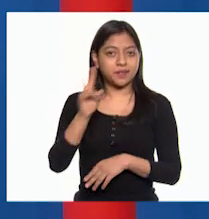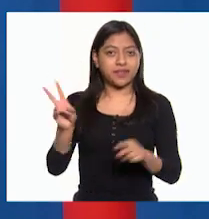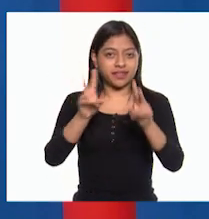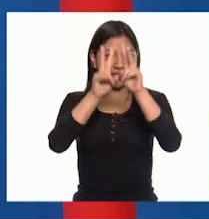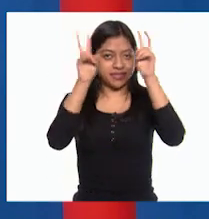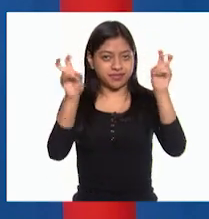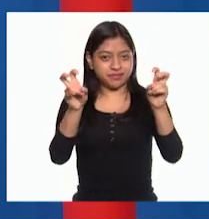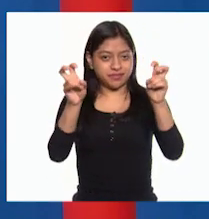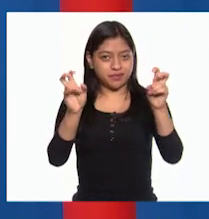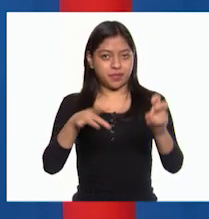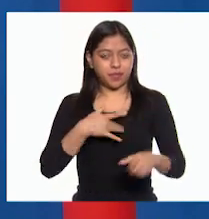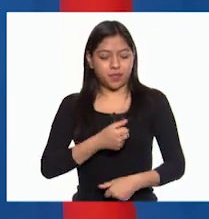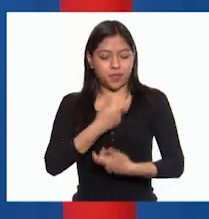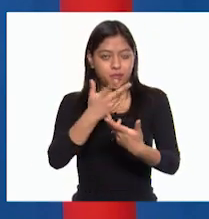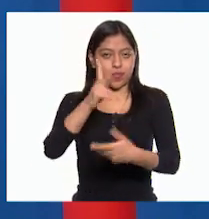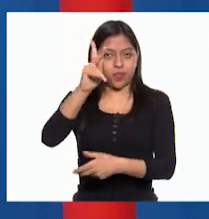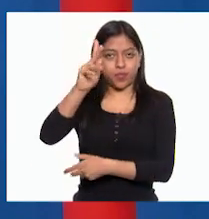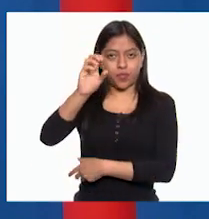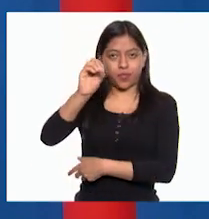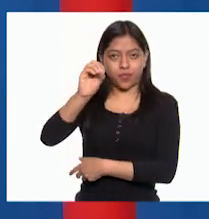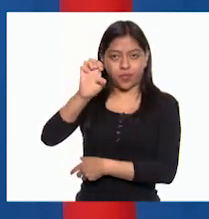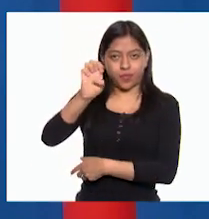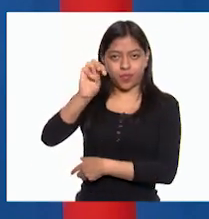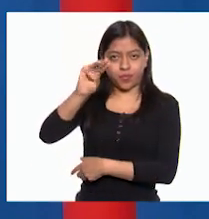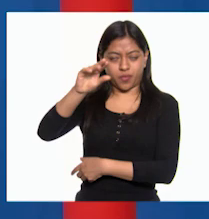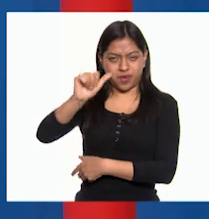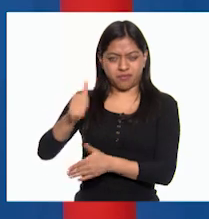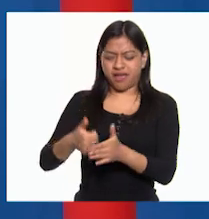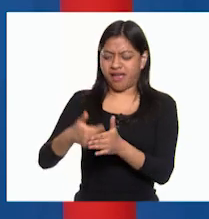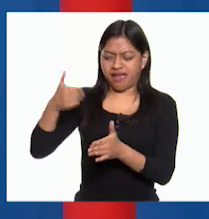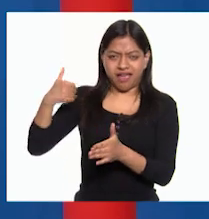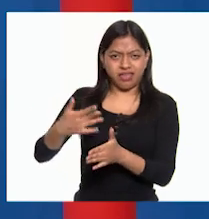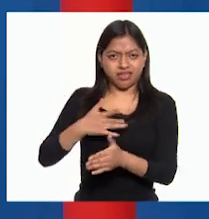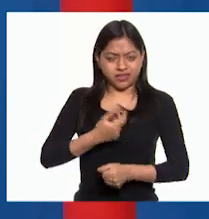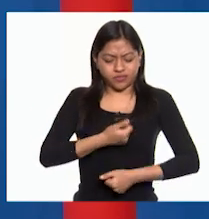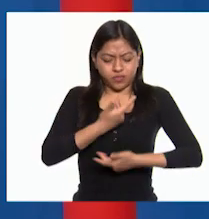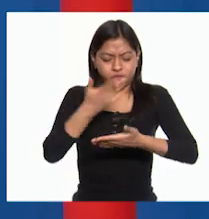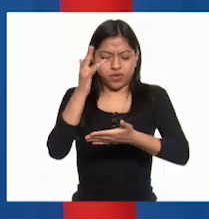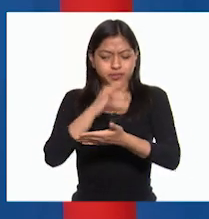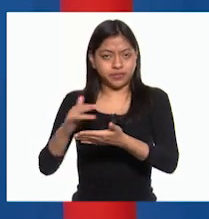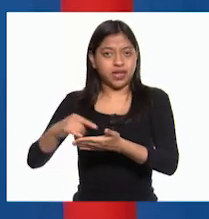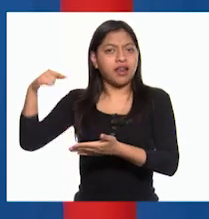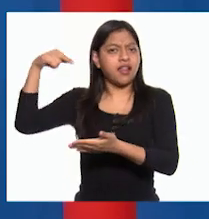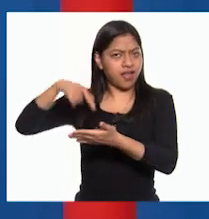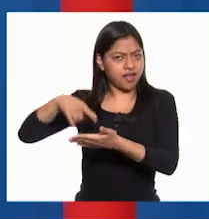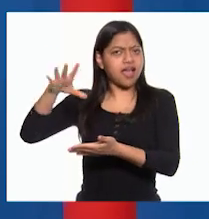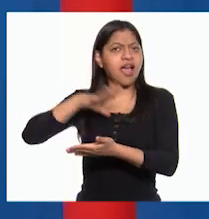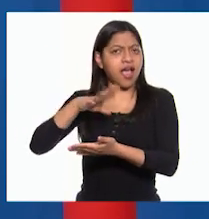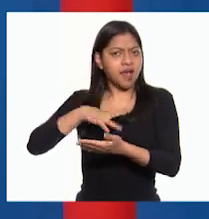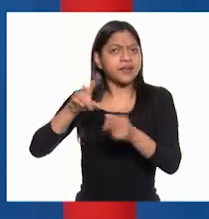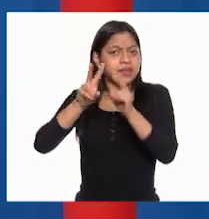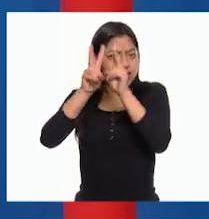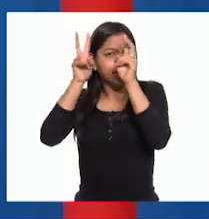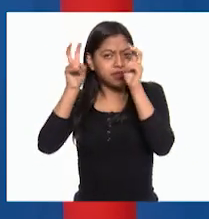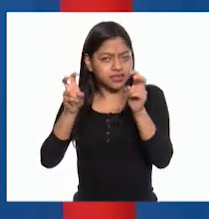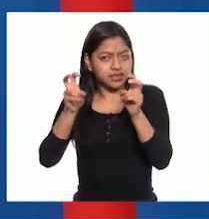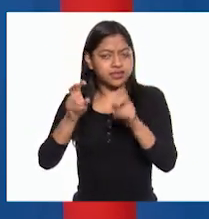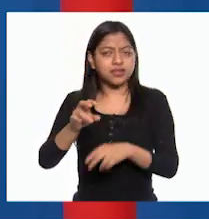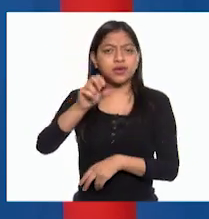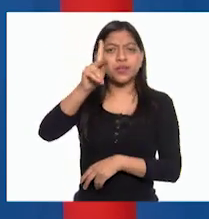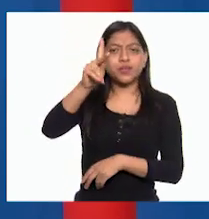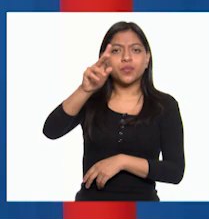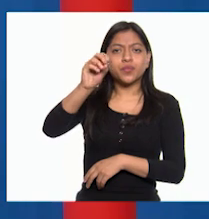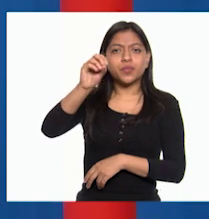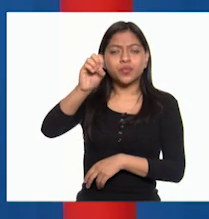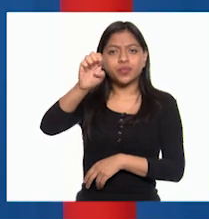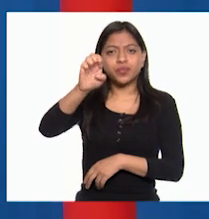título, poema. Pues los poemas que leímos hace 2 sesiones en contraparte se titulaban poesía.